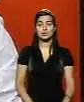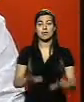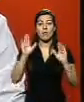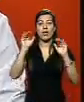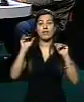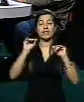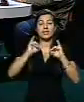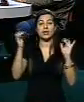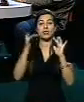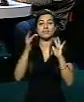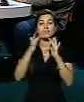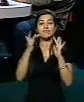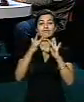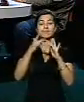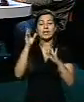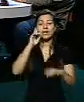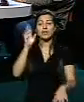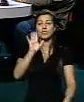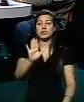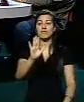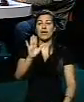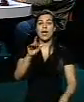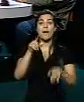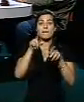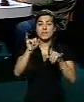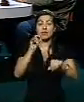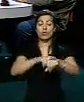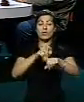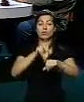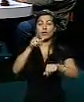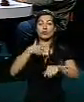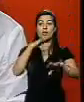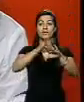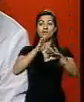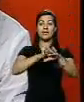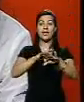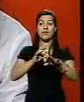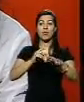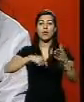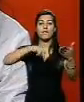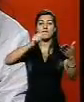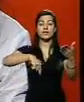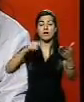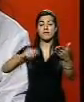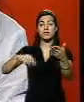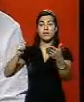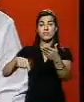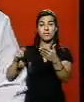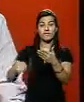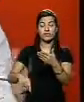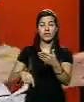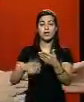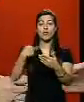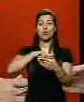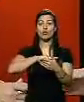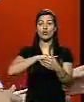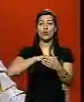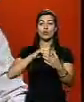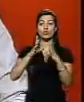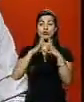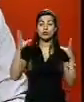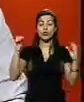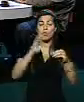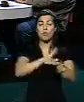emisoras, En paralelo nosotros vamos también a anunciar la recolección de firmas. Estaremos todos desde el Poder